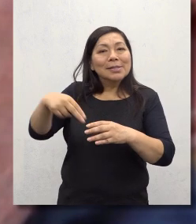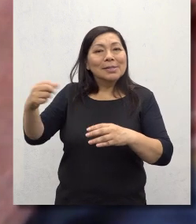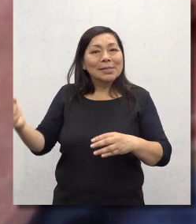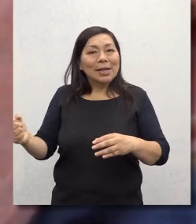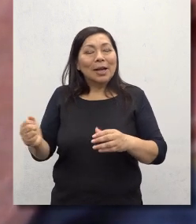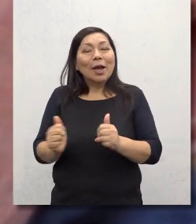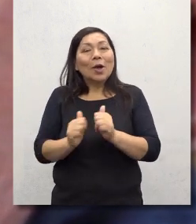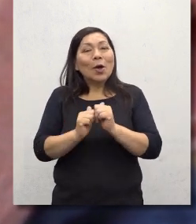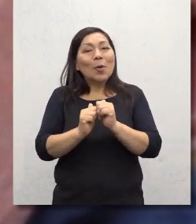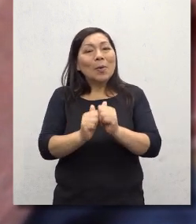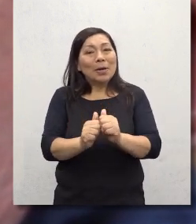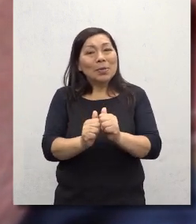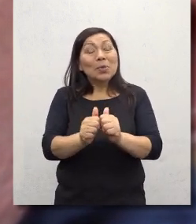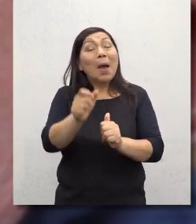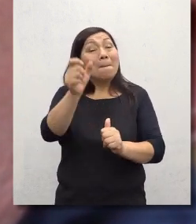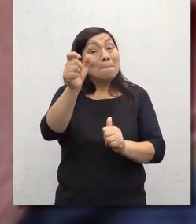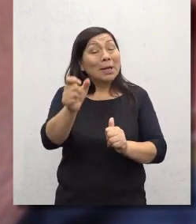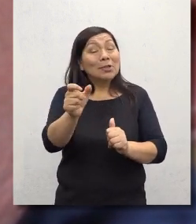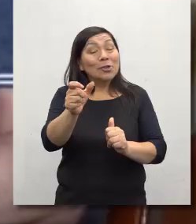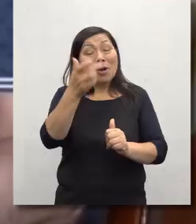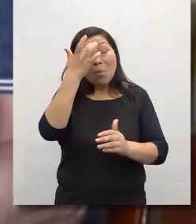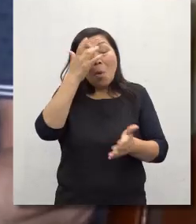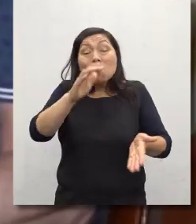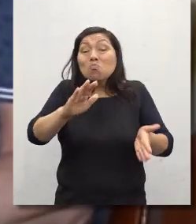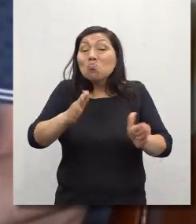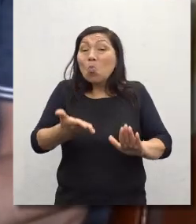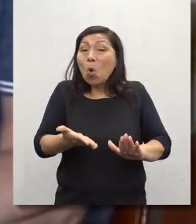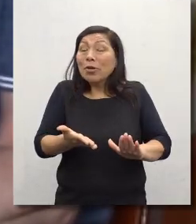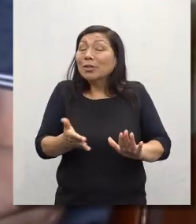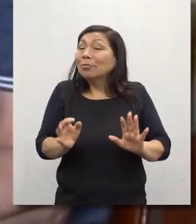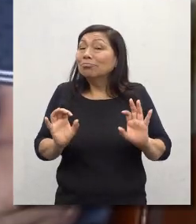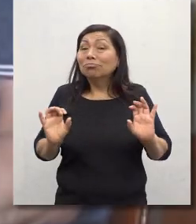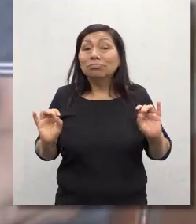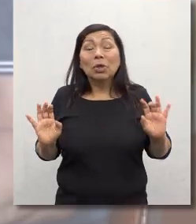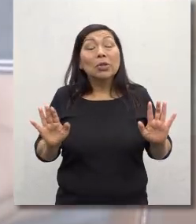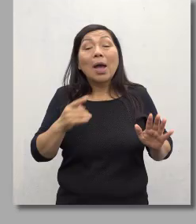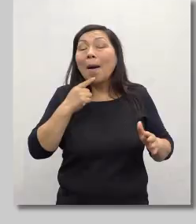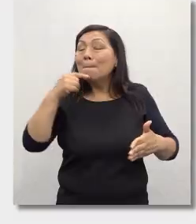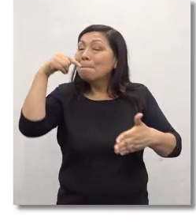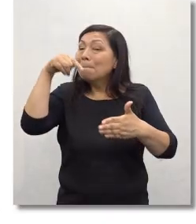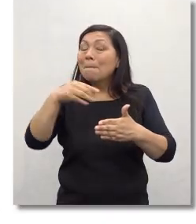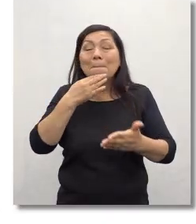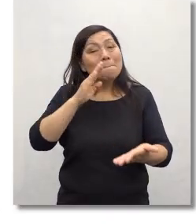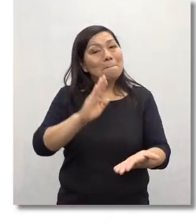que el acompañamiento a una persona enferma a morir se considere un delito.